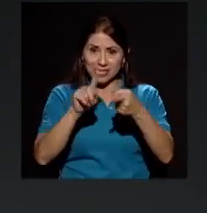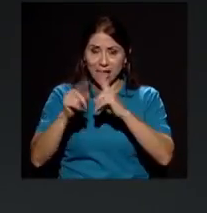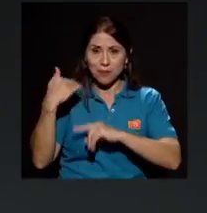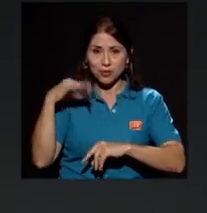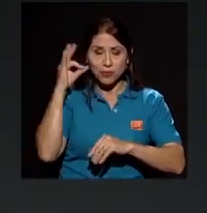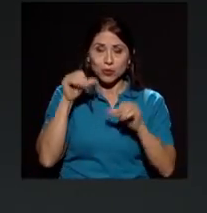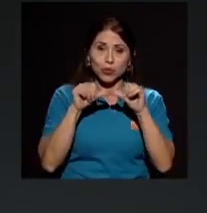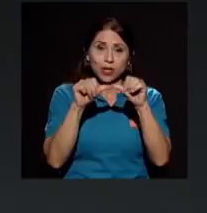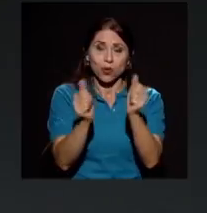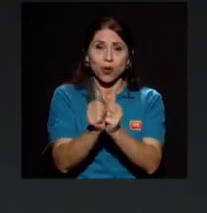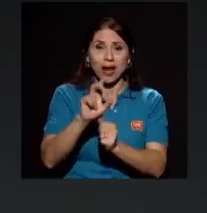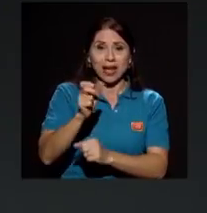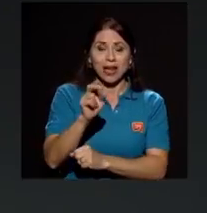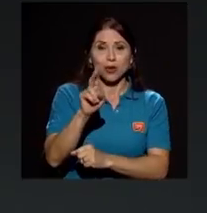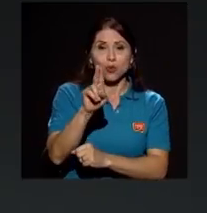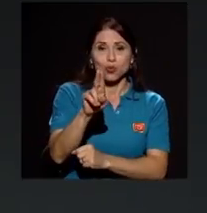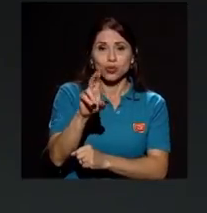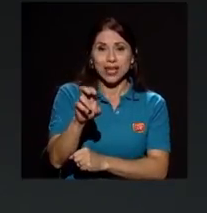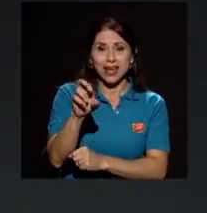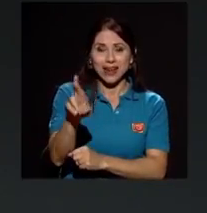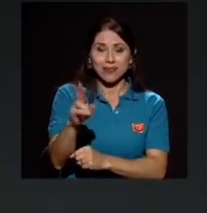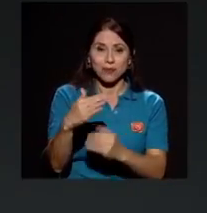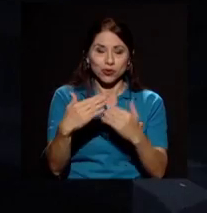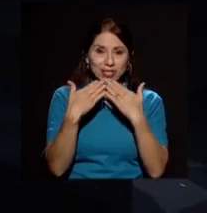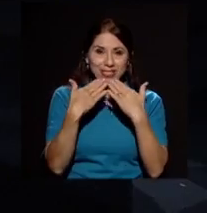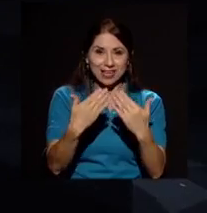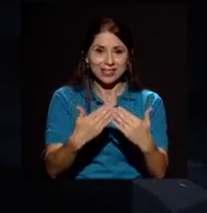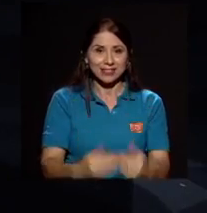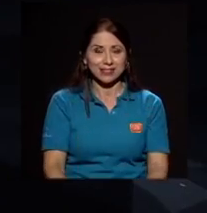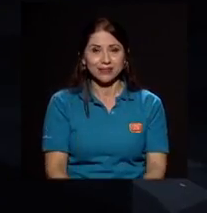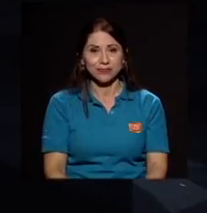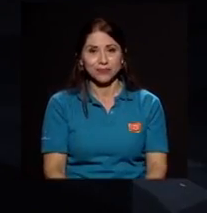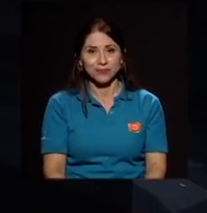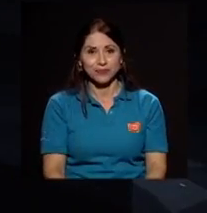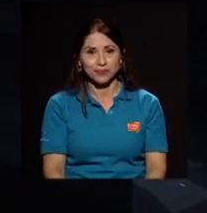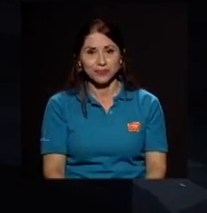continúen con canal ustedes muchas gracias